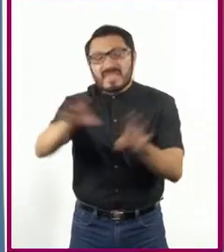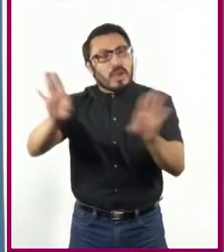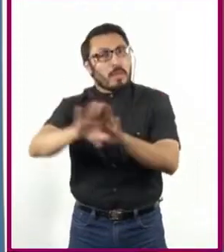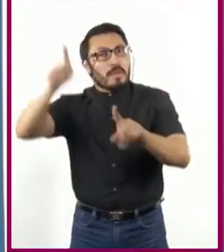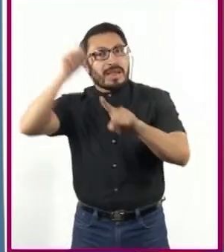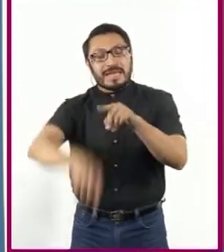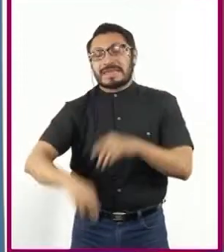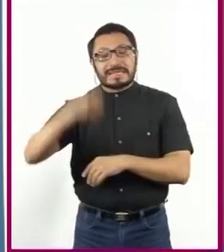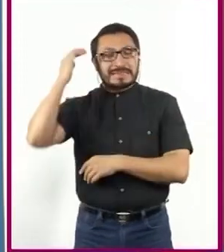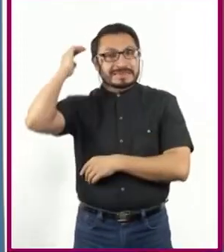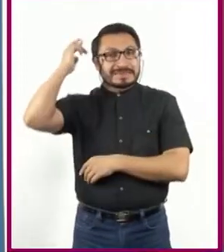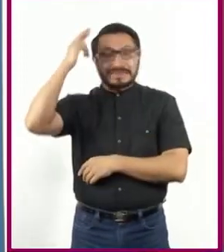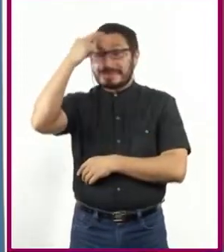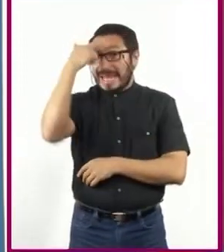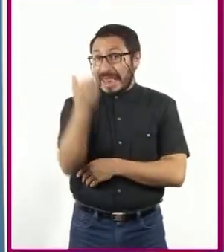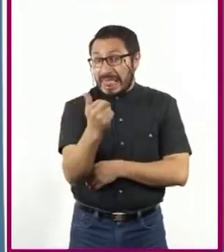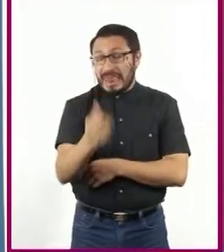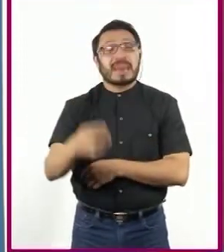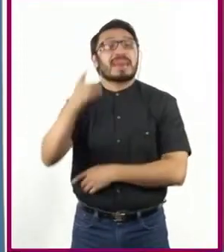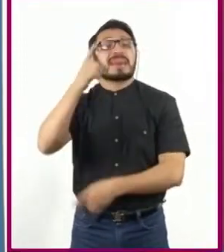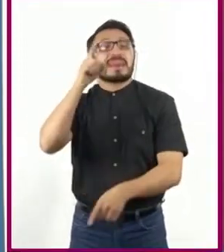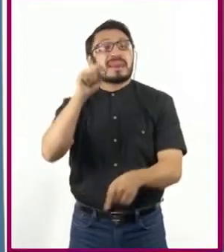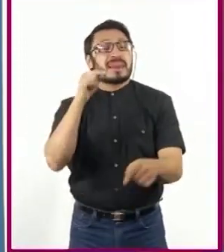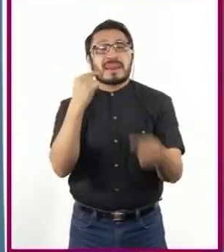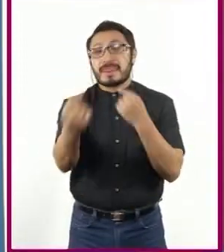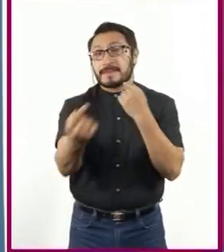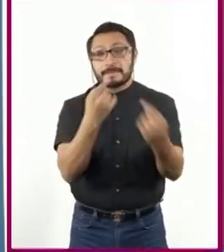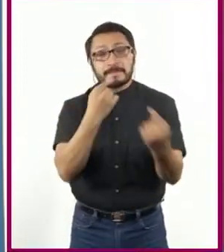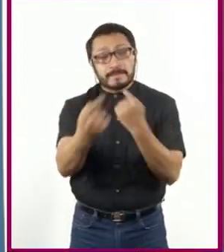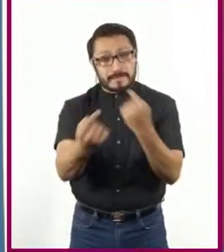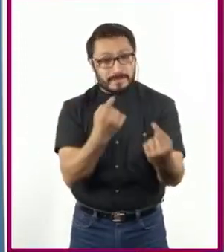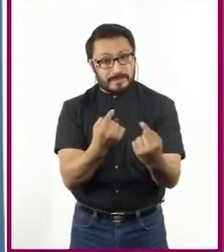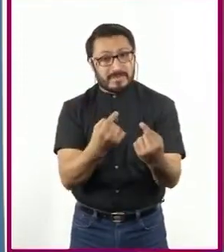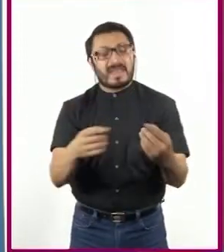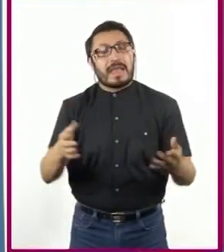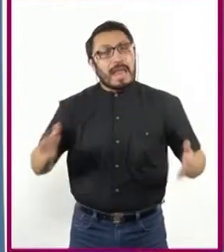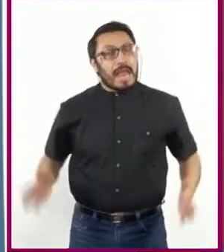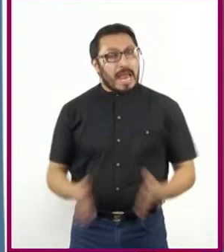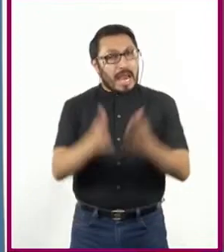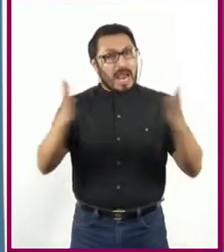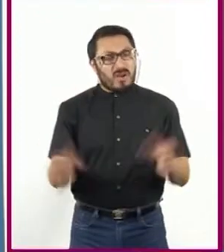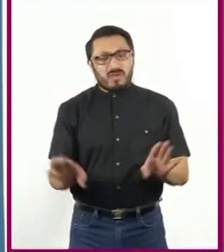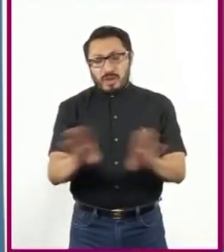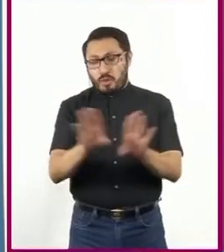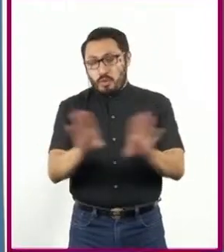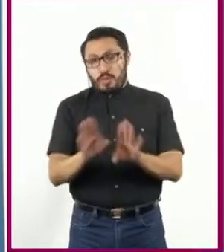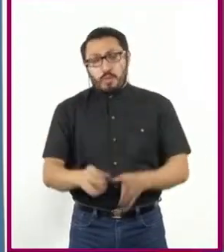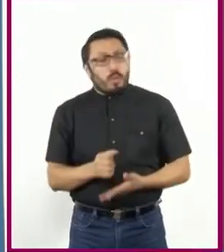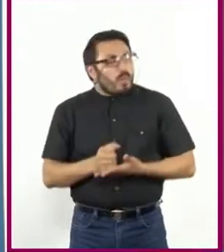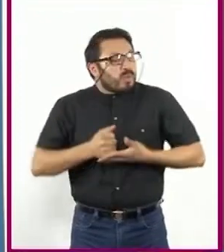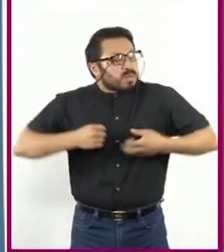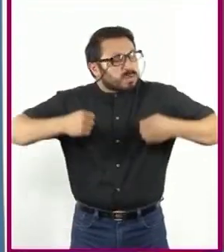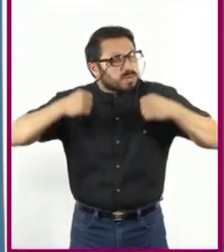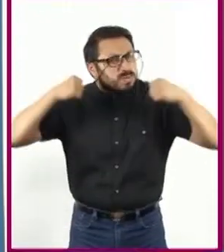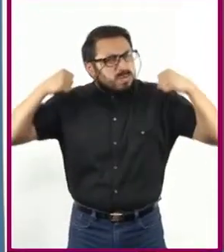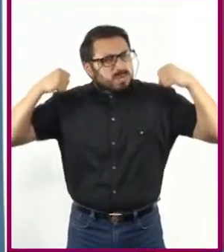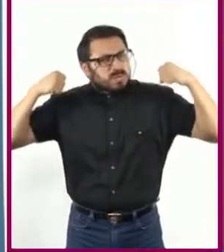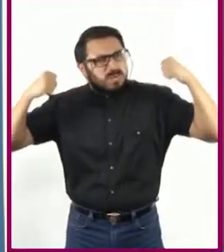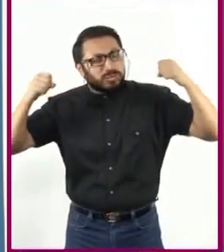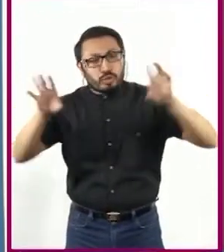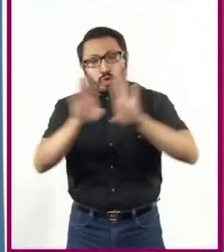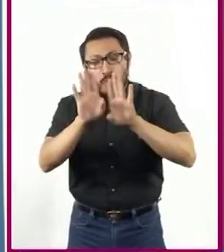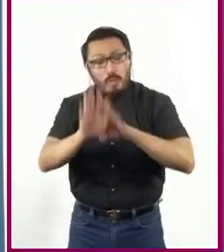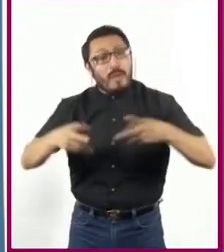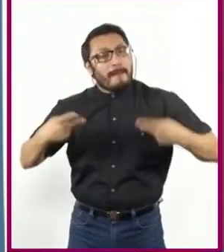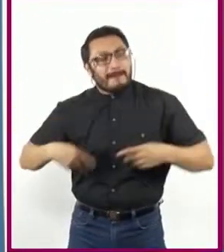la razón y el diálogo y pondera el uso de la fuerza para disuadir, o sea que quien agrede, por